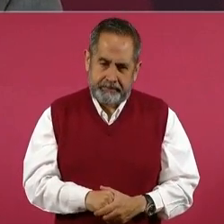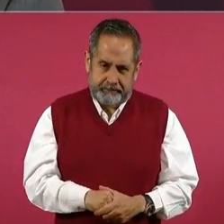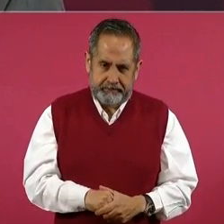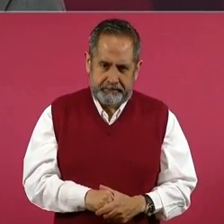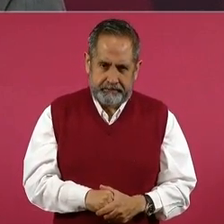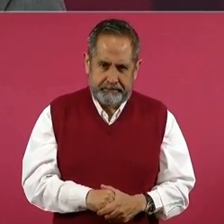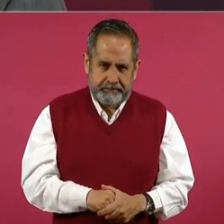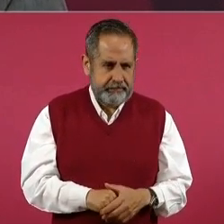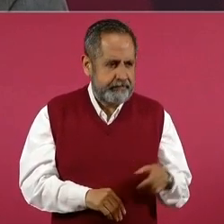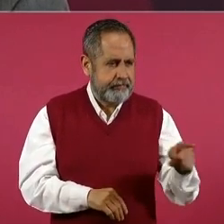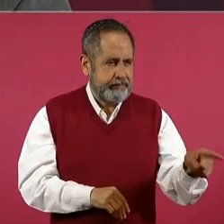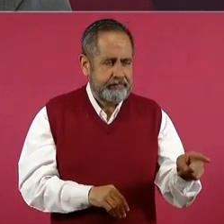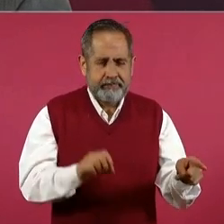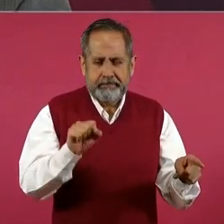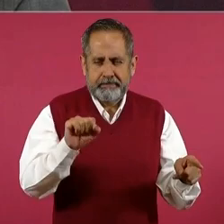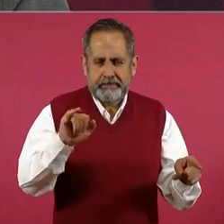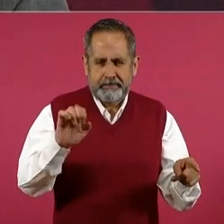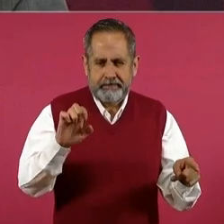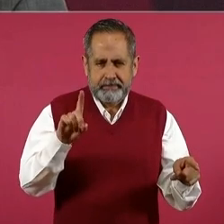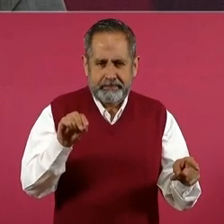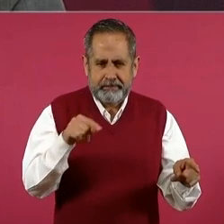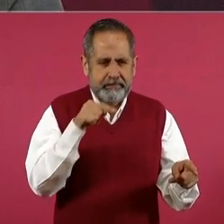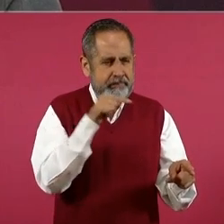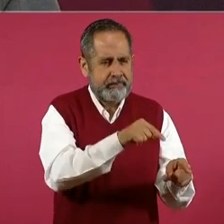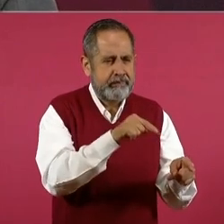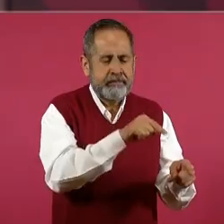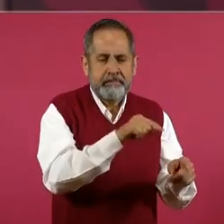en la Siedo,